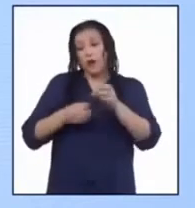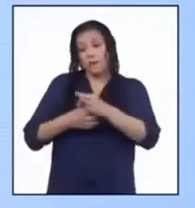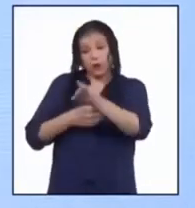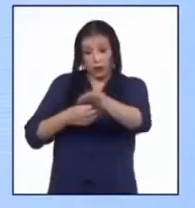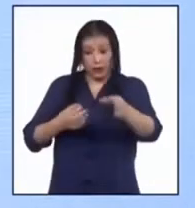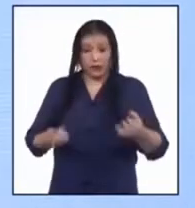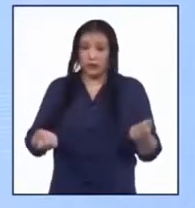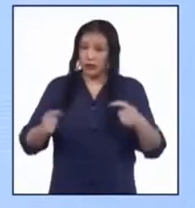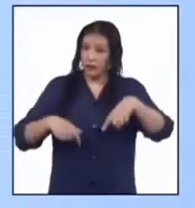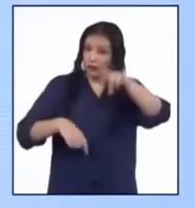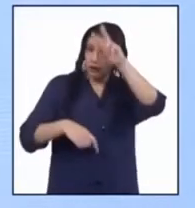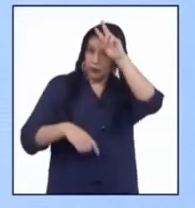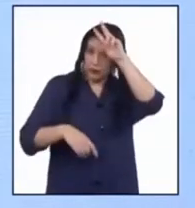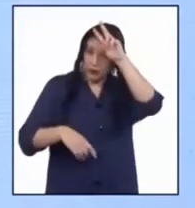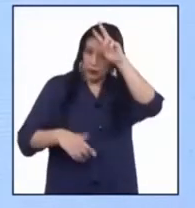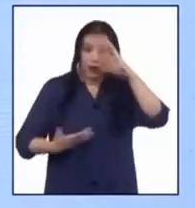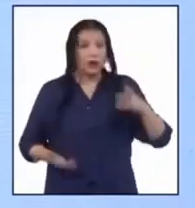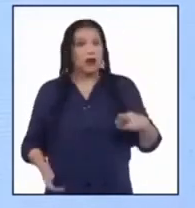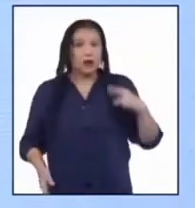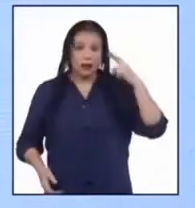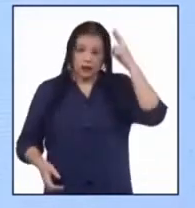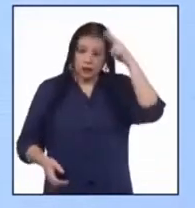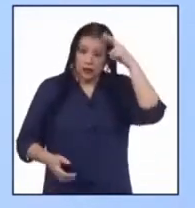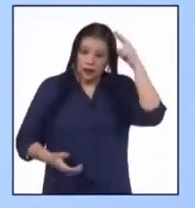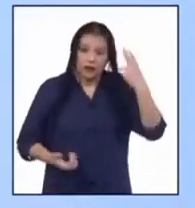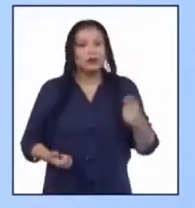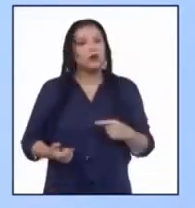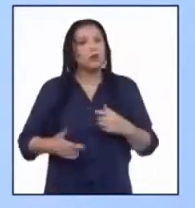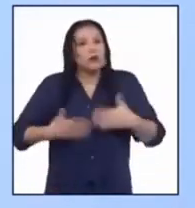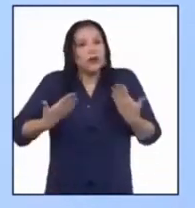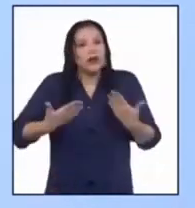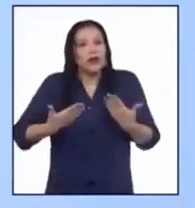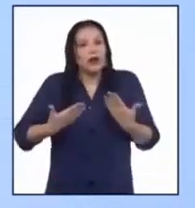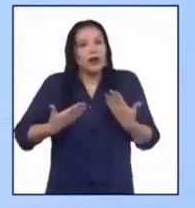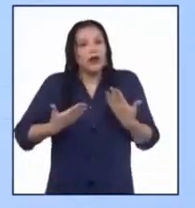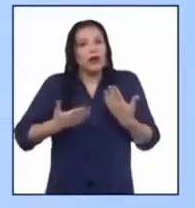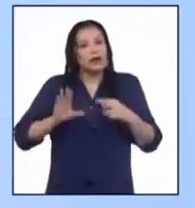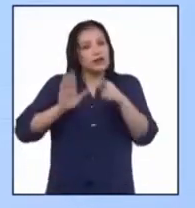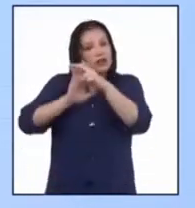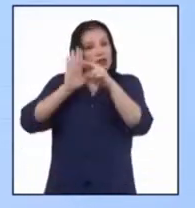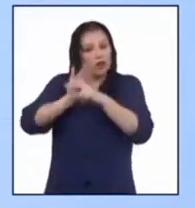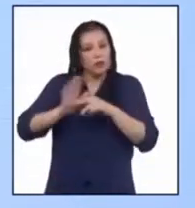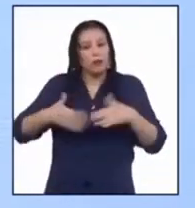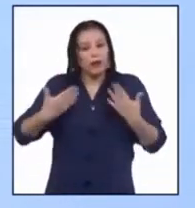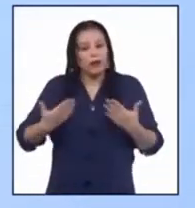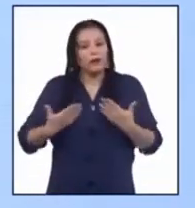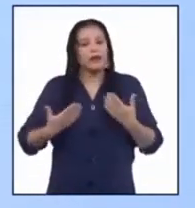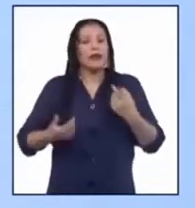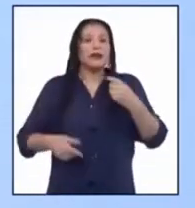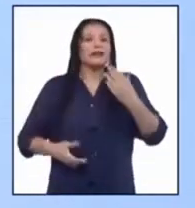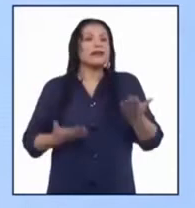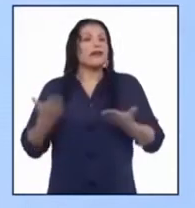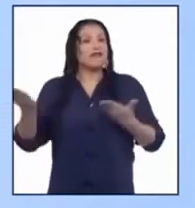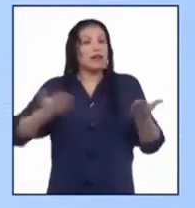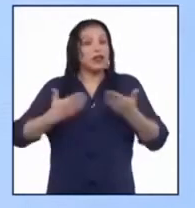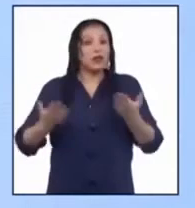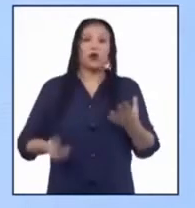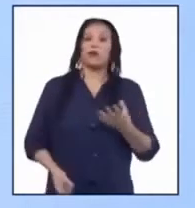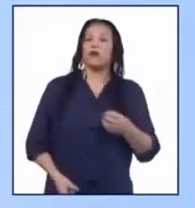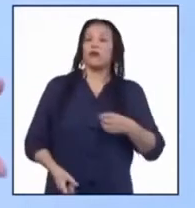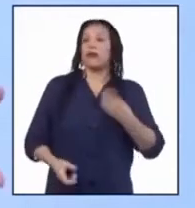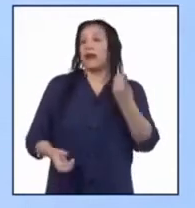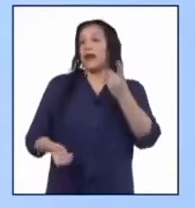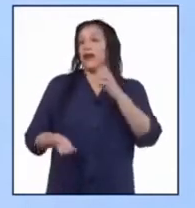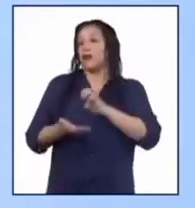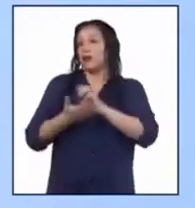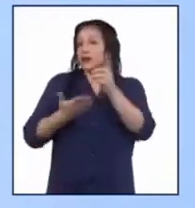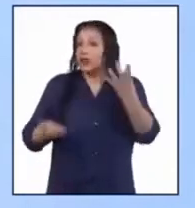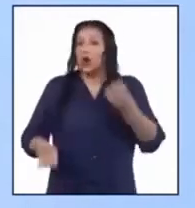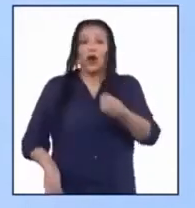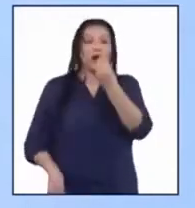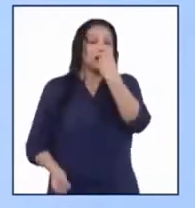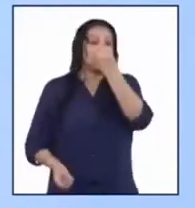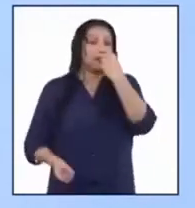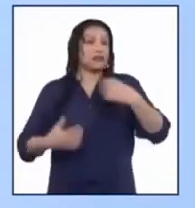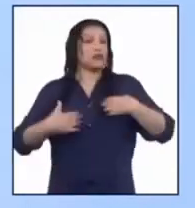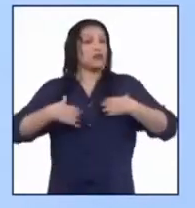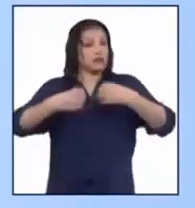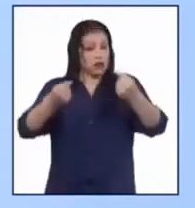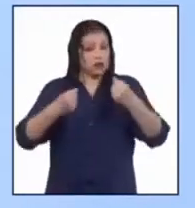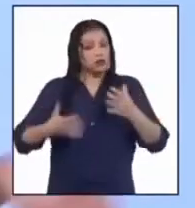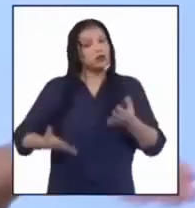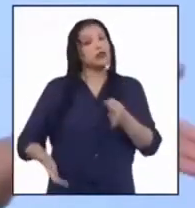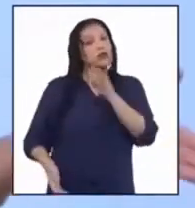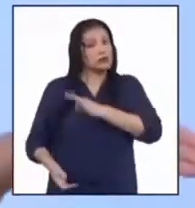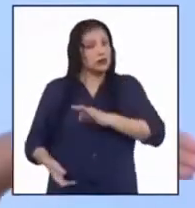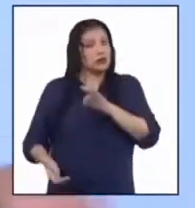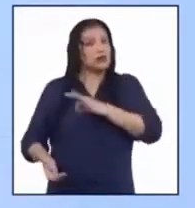nuestro país. Con ello se ven atendidos derechos como alimentación, salud y por ende contribuye al